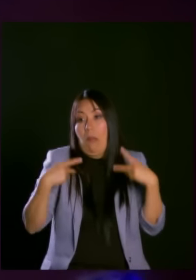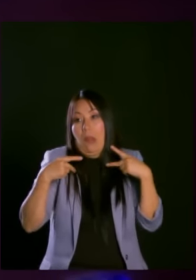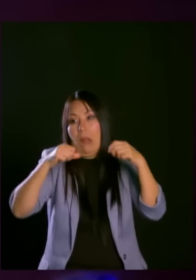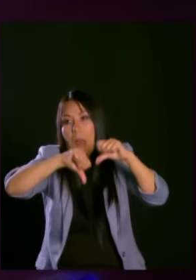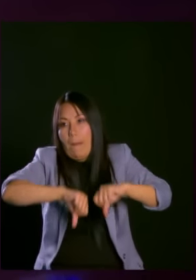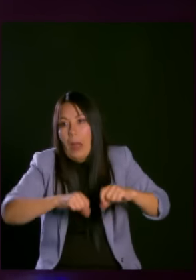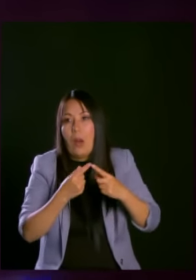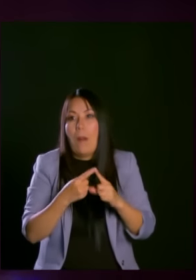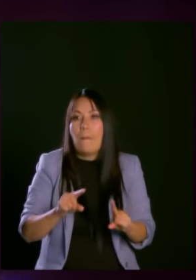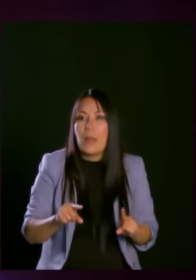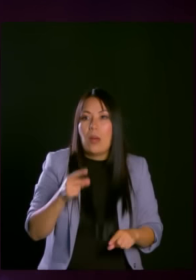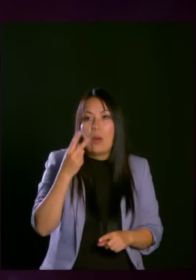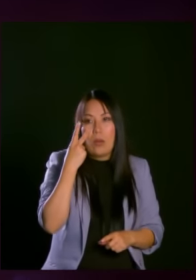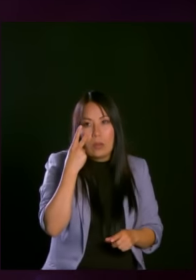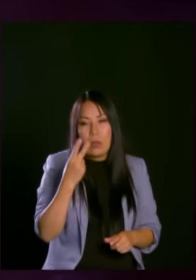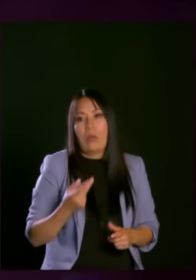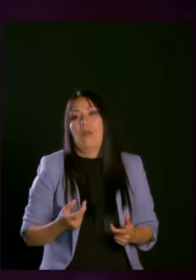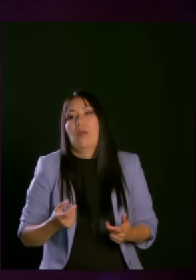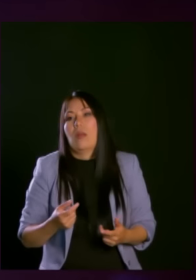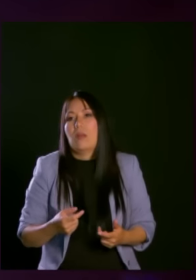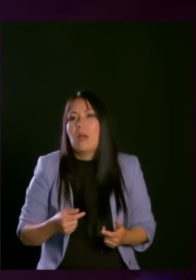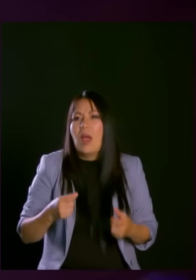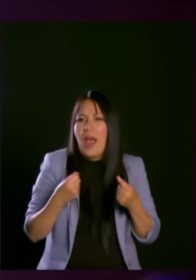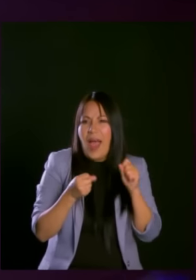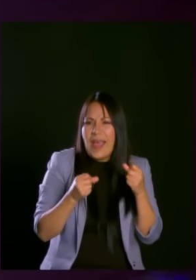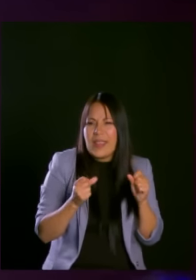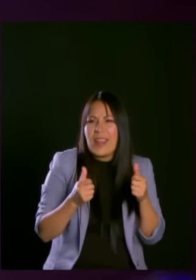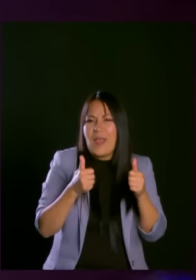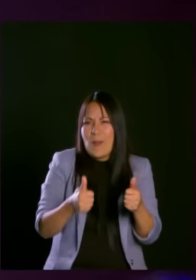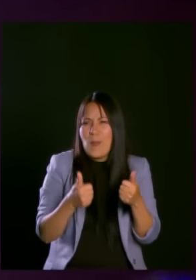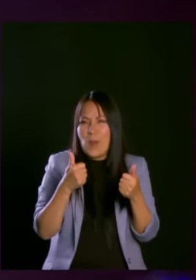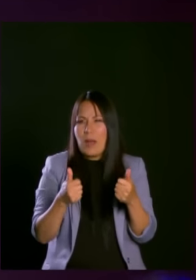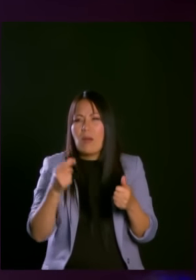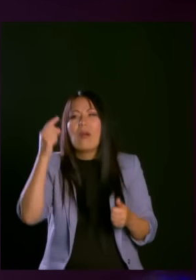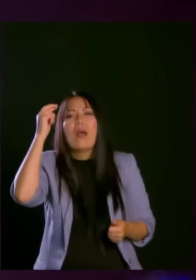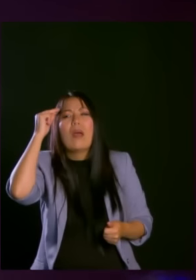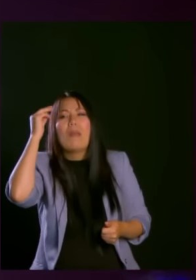vergüenza es que haciendo lo bueno también te imaginas que te va a pasar algo malo.